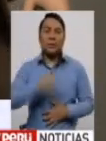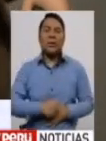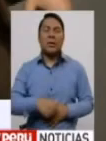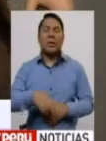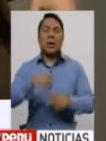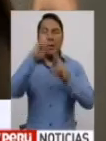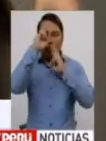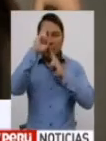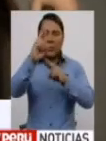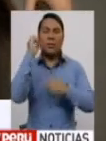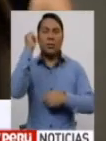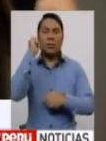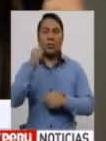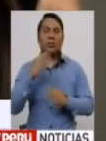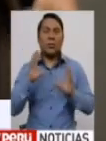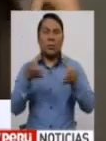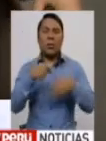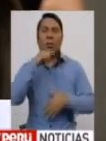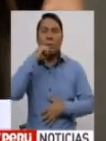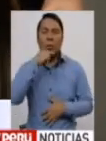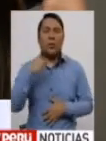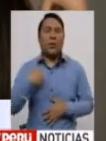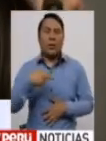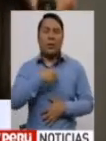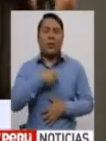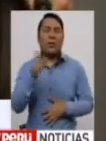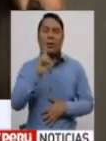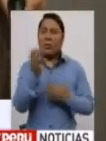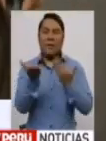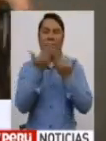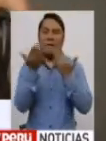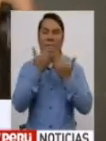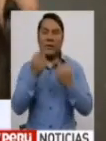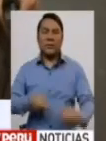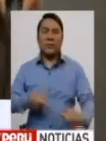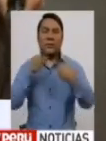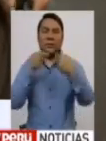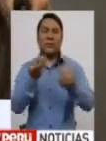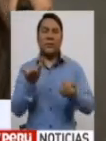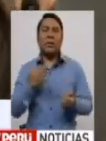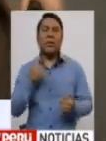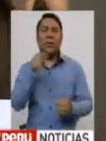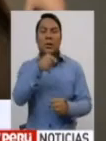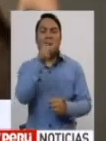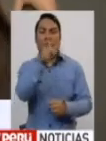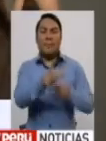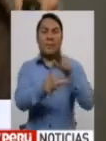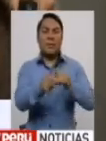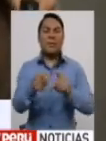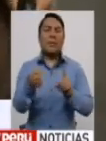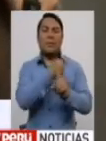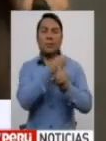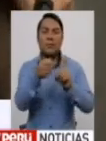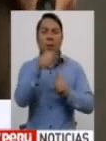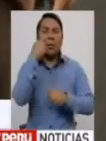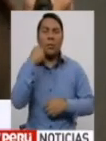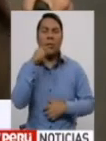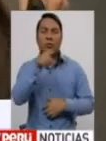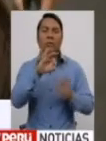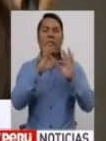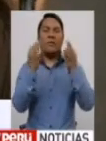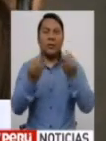lucha de nosotras. Para nosotras no es fácil tener que enfrentarnos no solamente a nuestros agresores, no solamente a su familia,